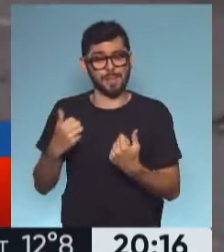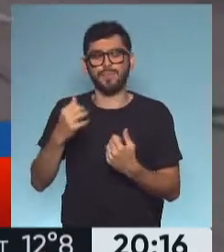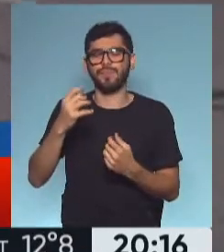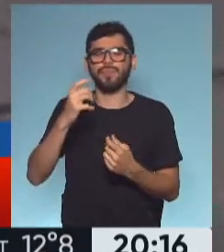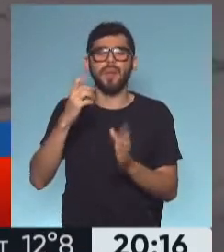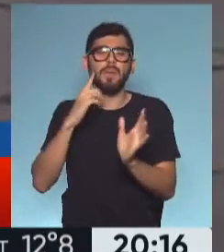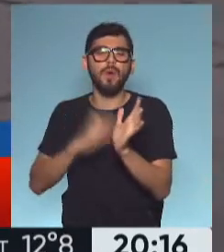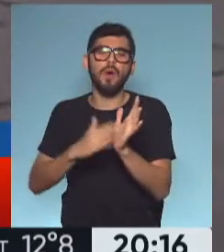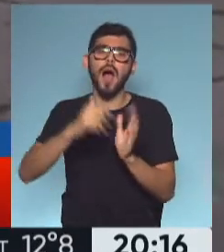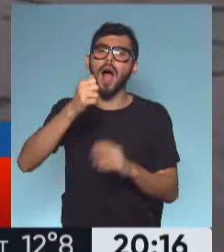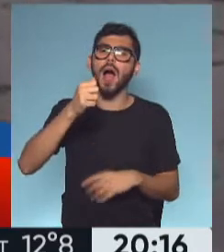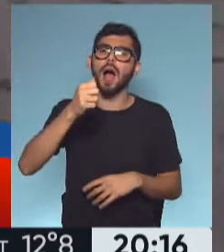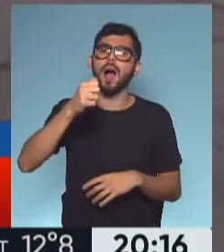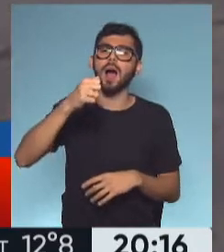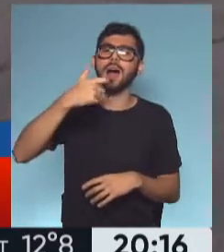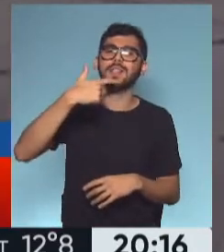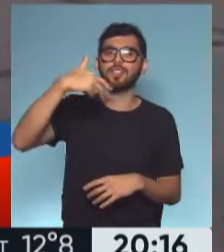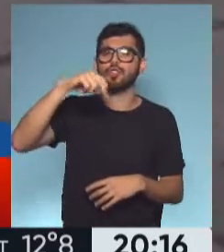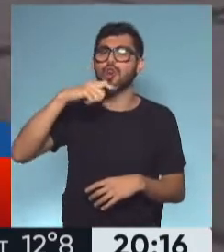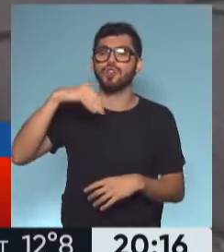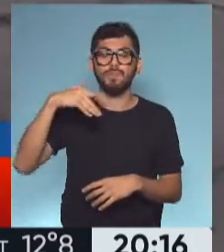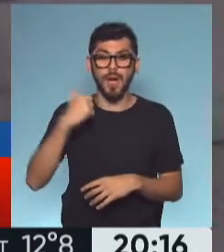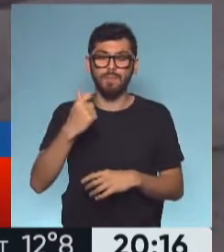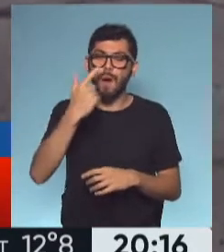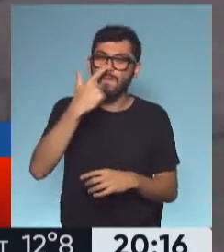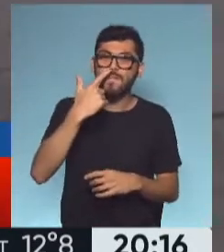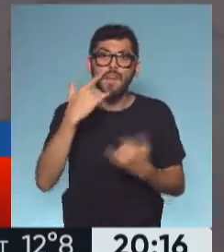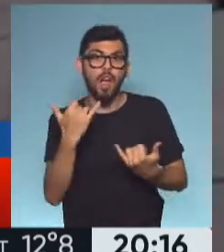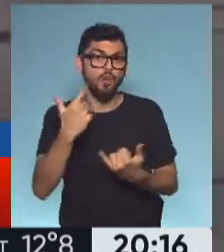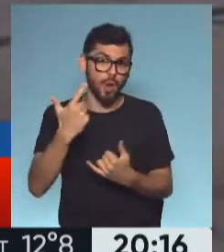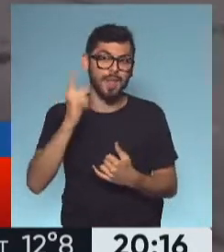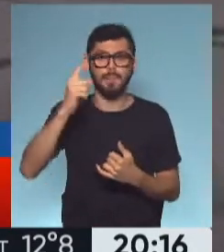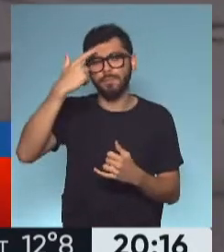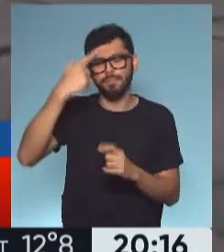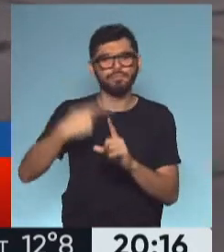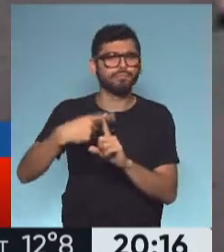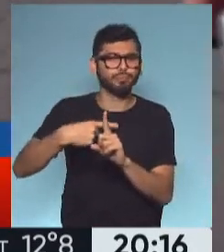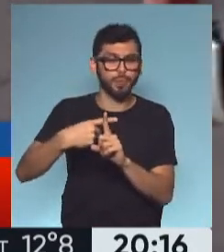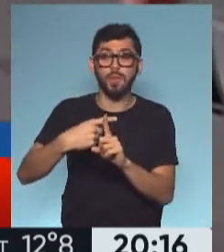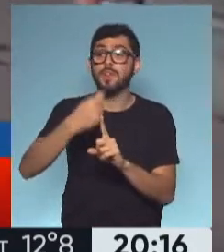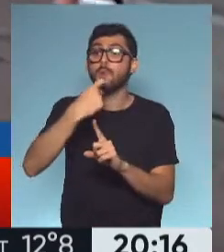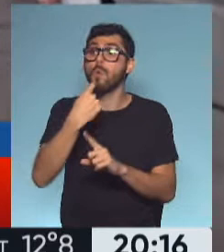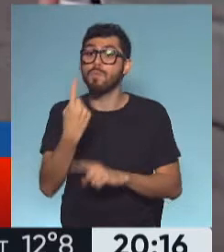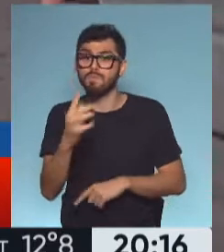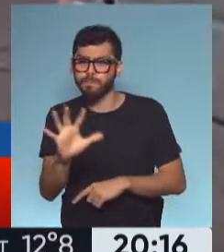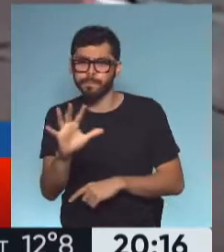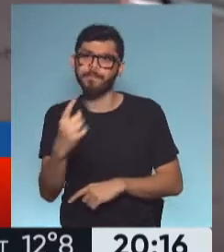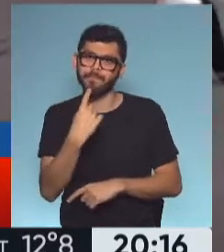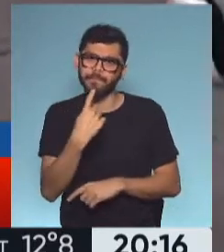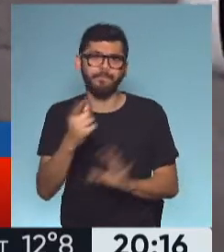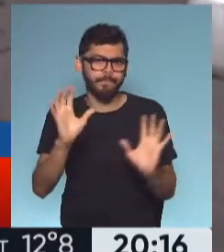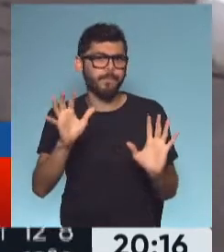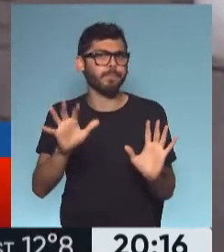que es el test de olfato, y toma de temperatura. Y en caso de duda o algún usuario donde tenga algún síntoma, ¿no?, que es compatible